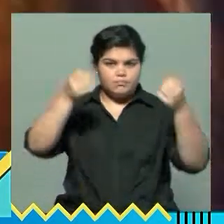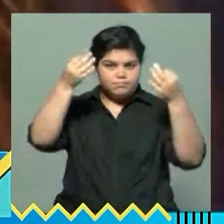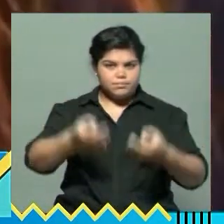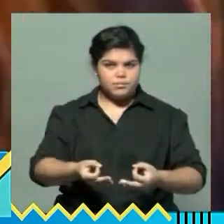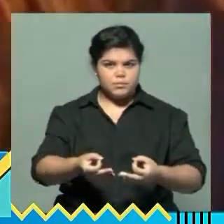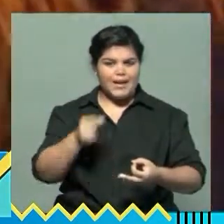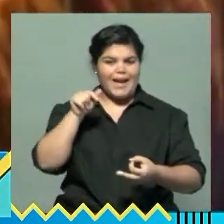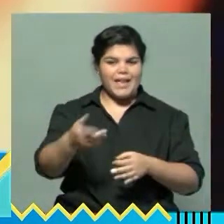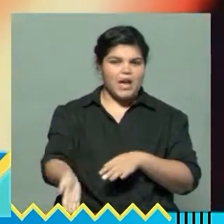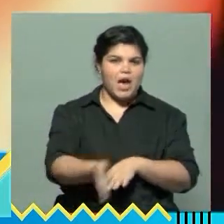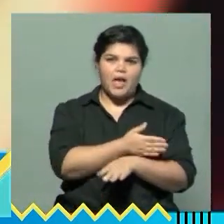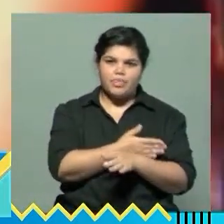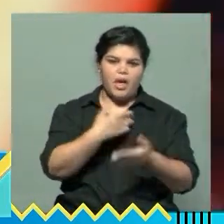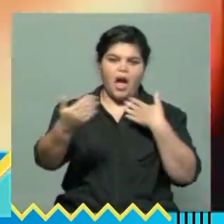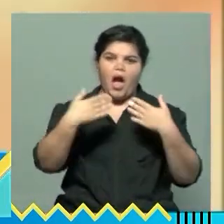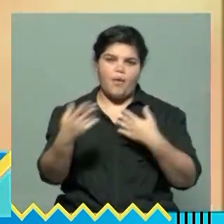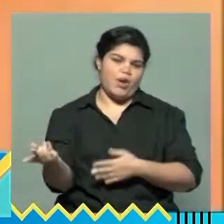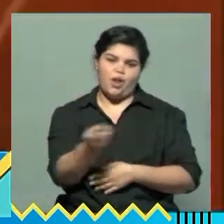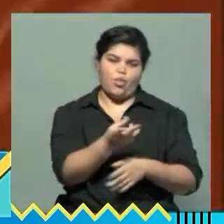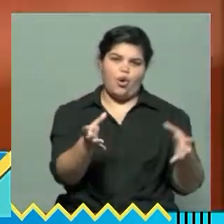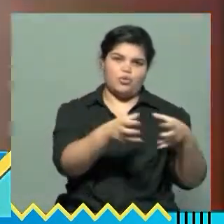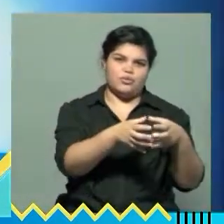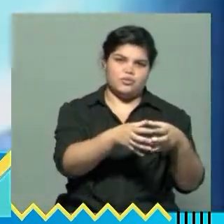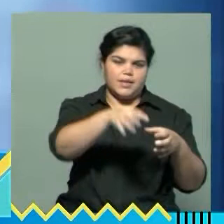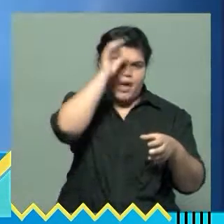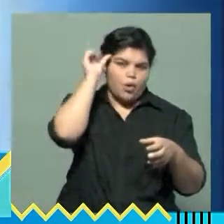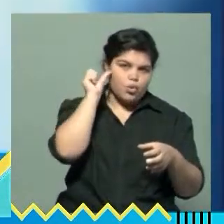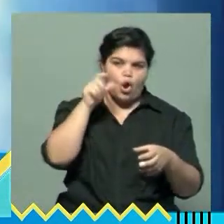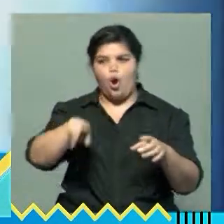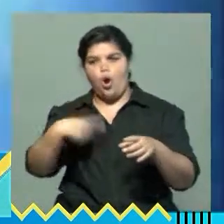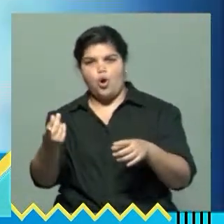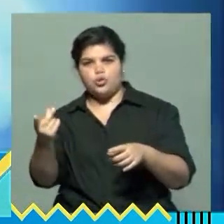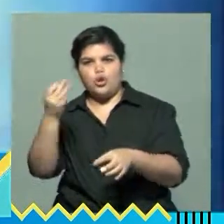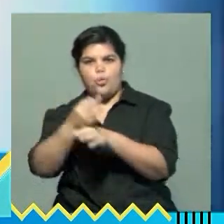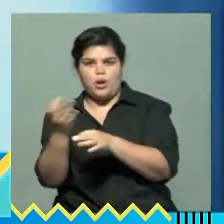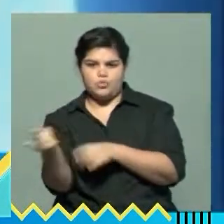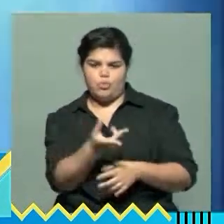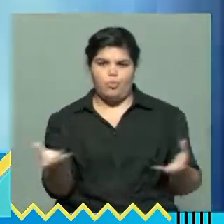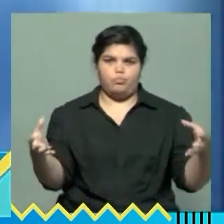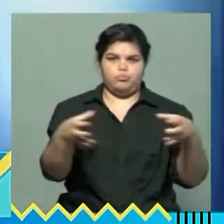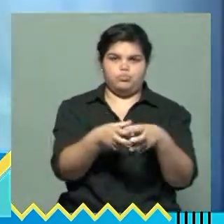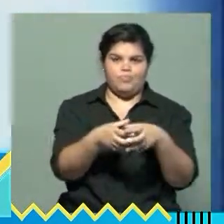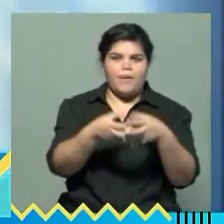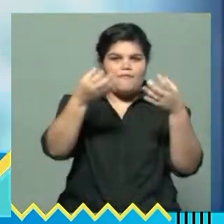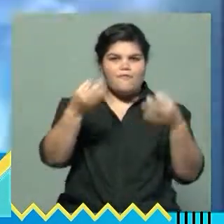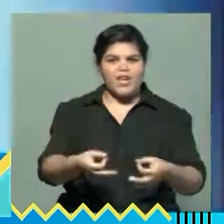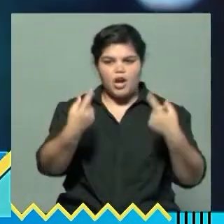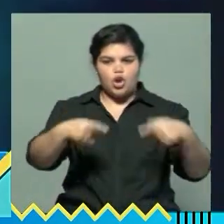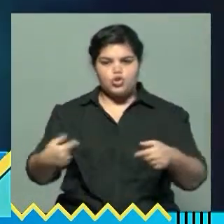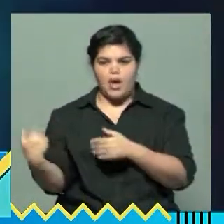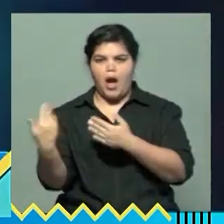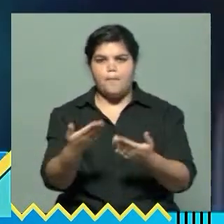requiere de un diálogo de ambas partes. No vamos a entender ni los posibles aportes ni las